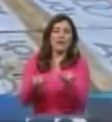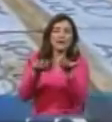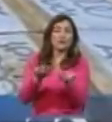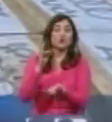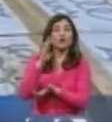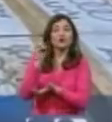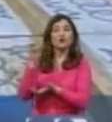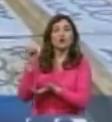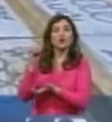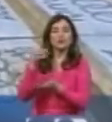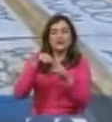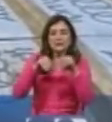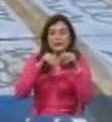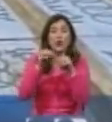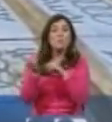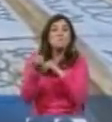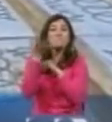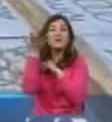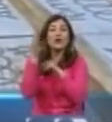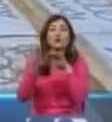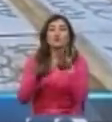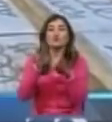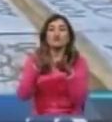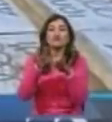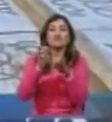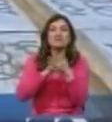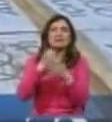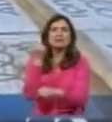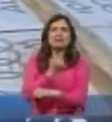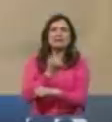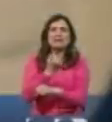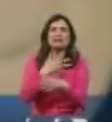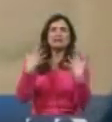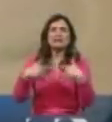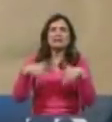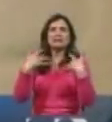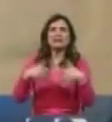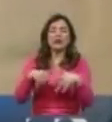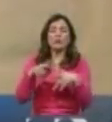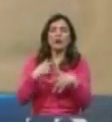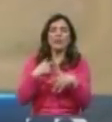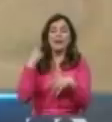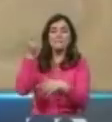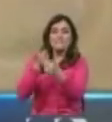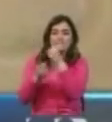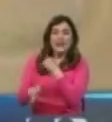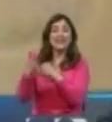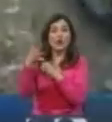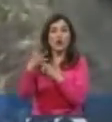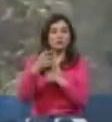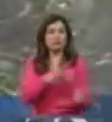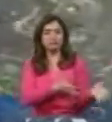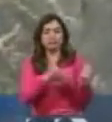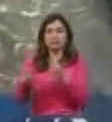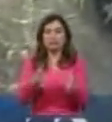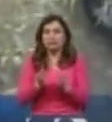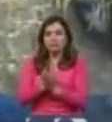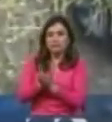kilos de una sustancia blanquecina, presumiblemente cocaína, que iba a ser transportada por pescadores reclutados y tenía como primer